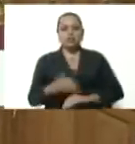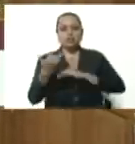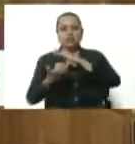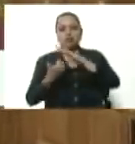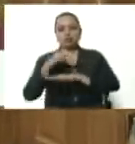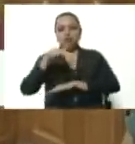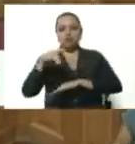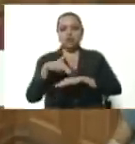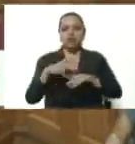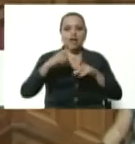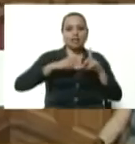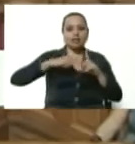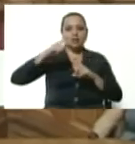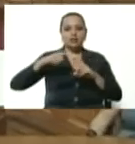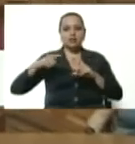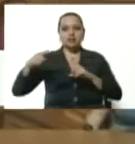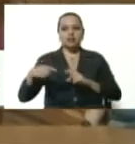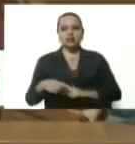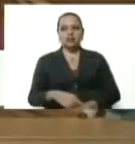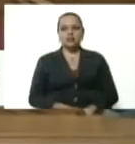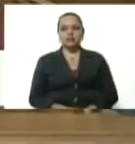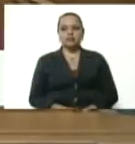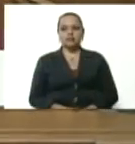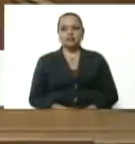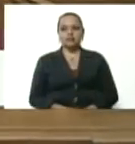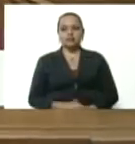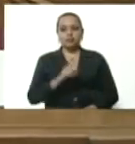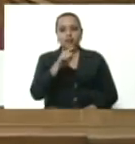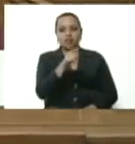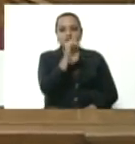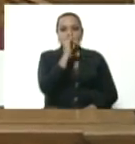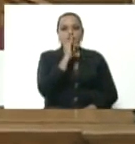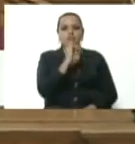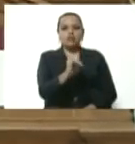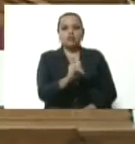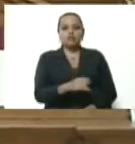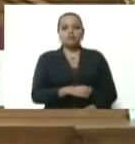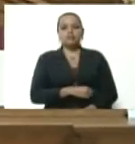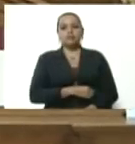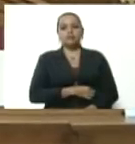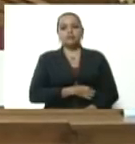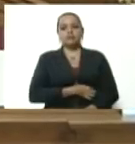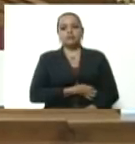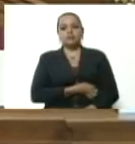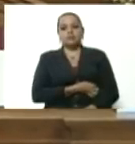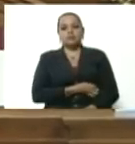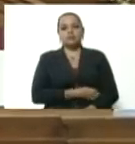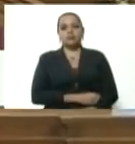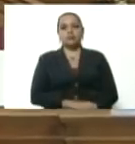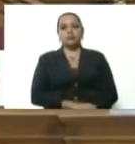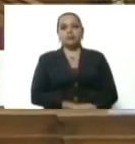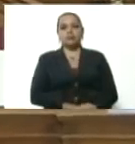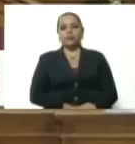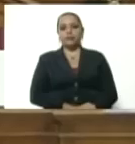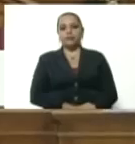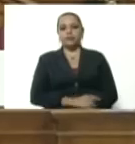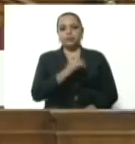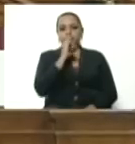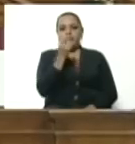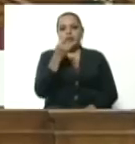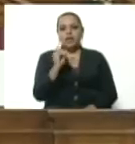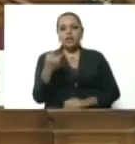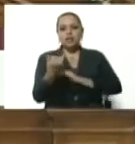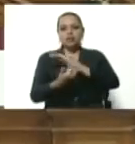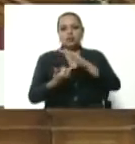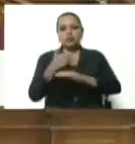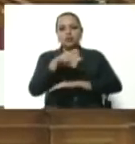Estadística. Miren, en esa información en la información que maneja el Instituto Nacional